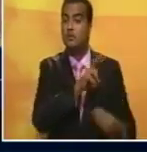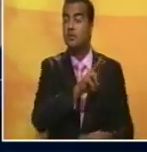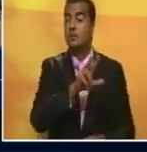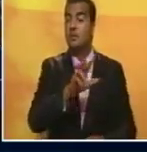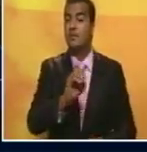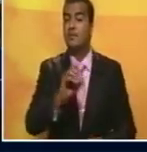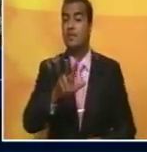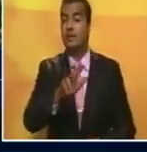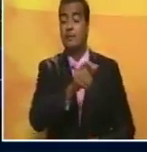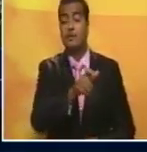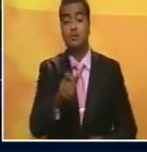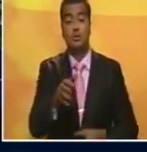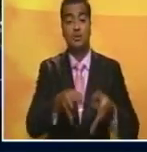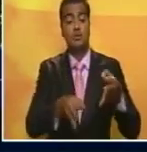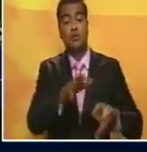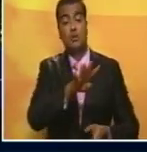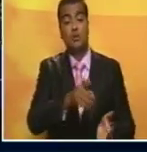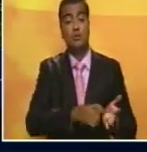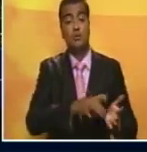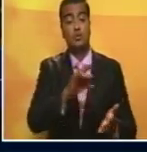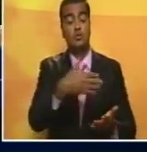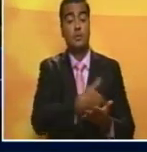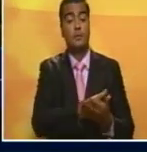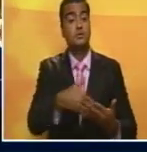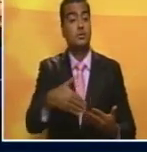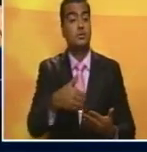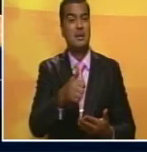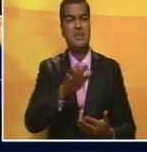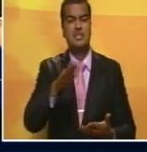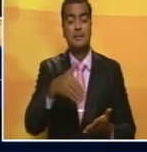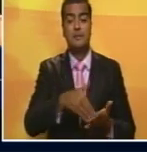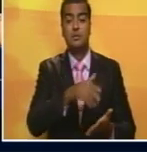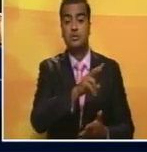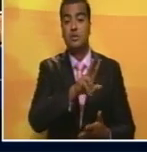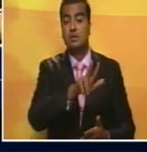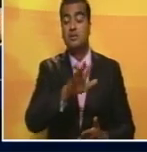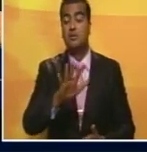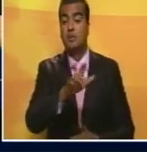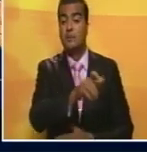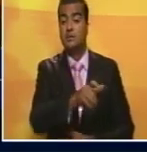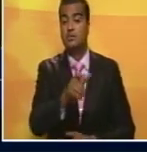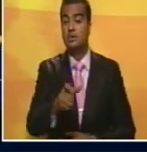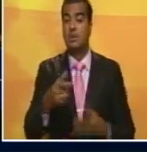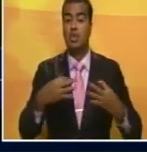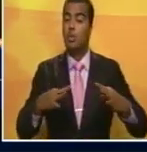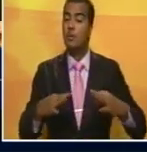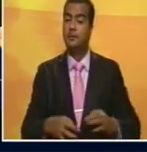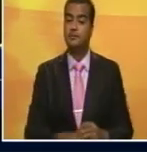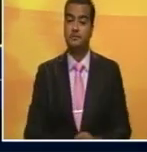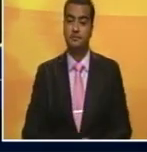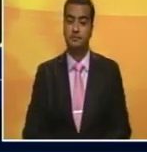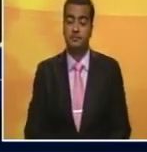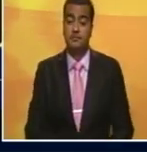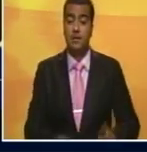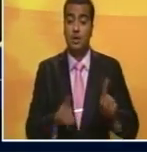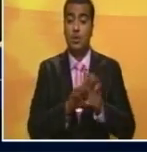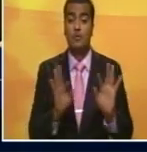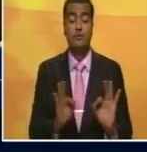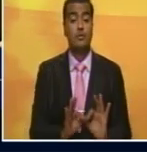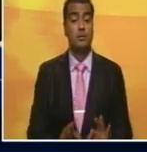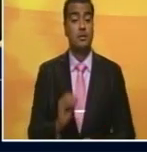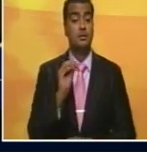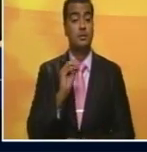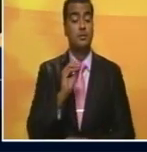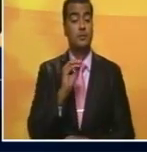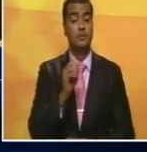203 personas jurídicas y 4,8 millones a 15.235 personas naturales. De igual forma, el DICOM convocó